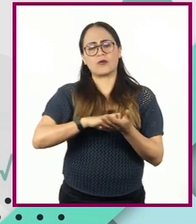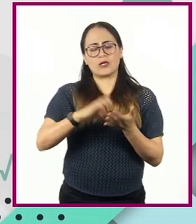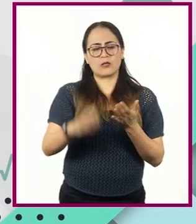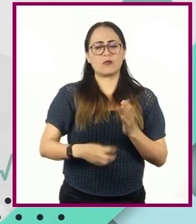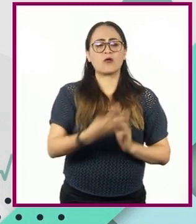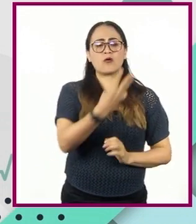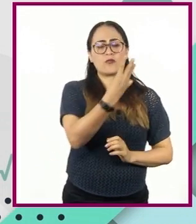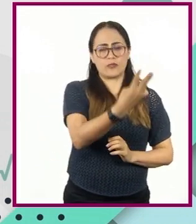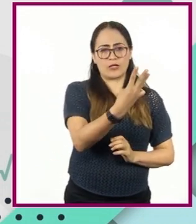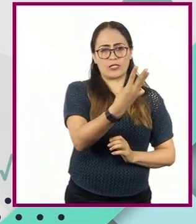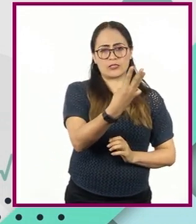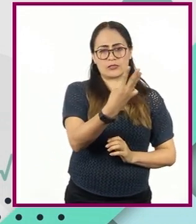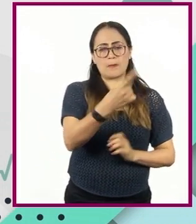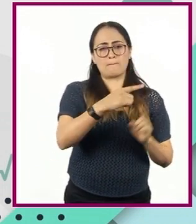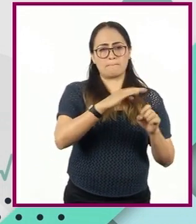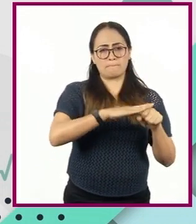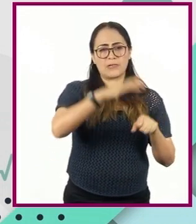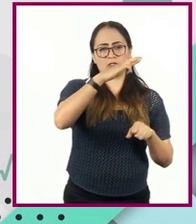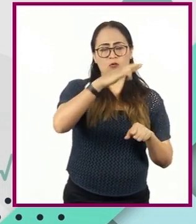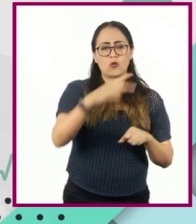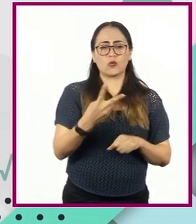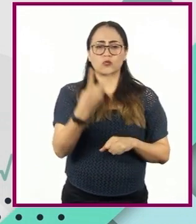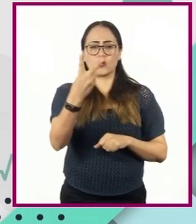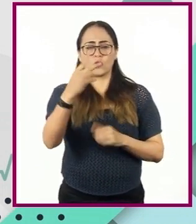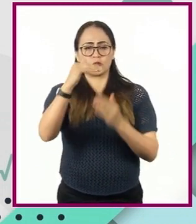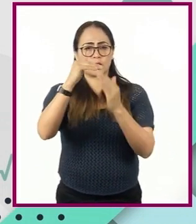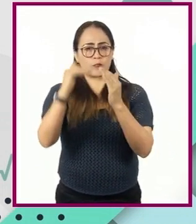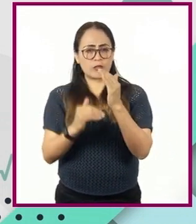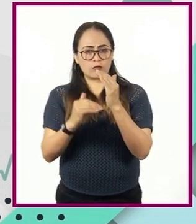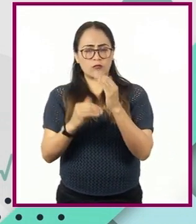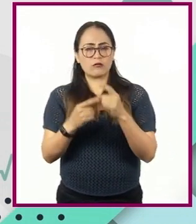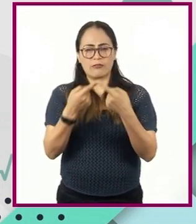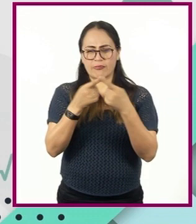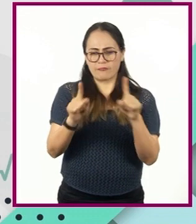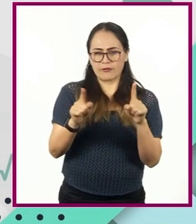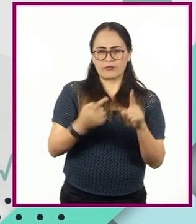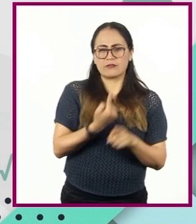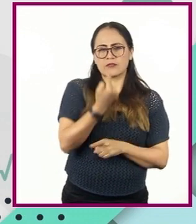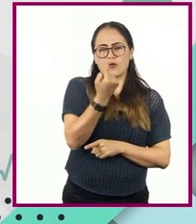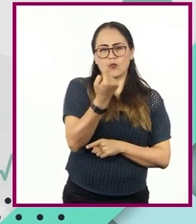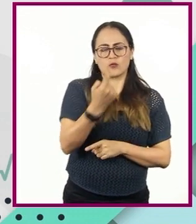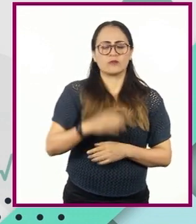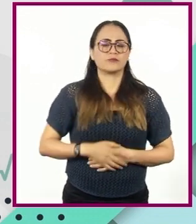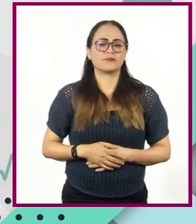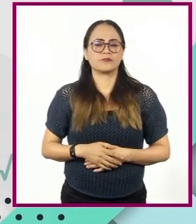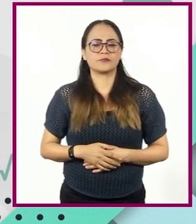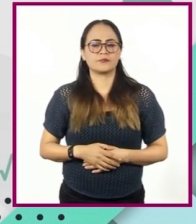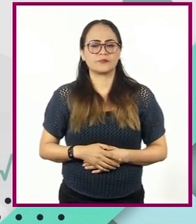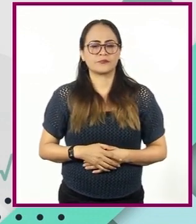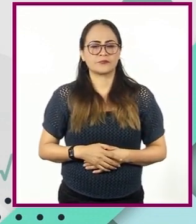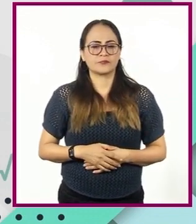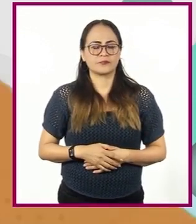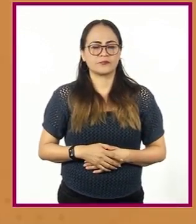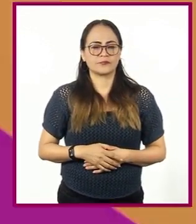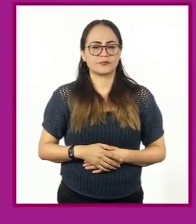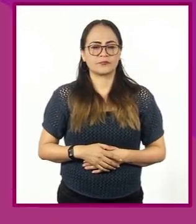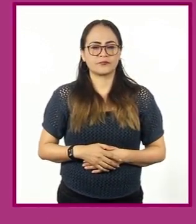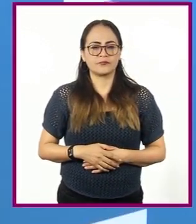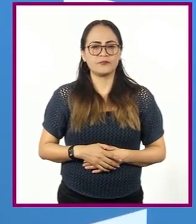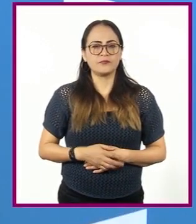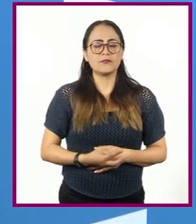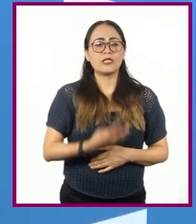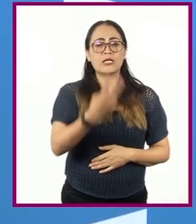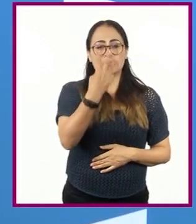es mayor que el número 2. La diferencia entre ellos es 1. Bien. ¿Cómo afecta el sumando